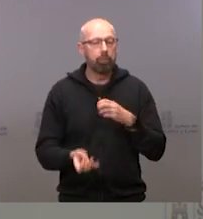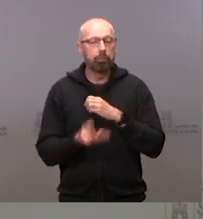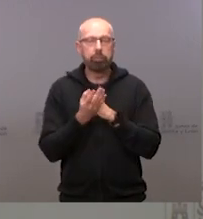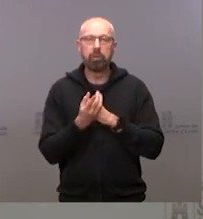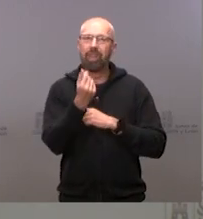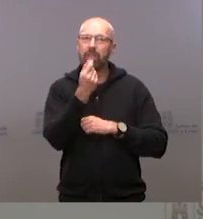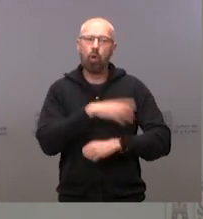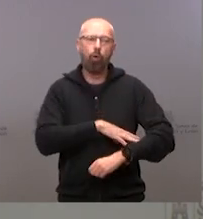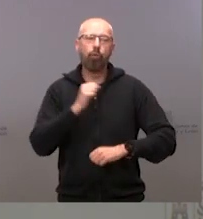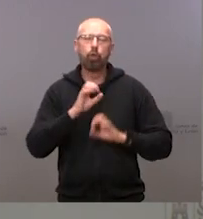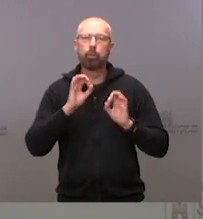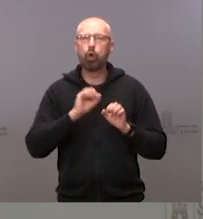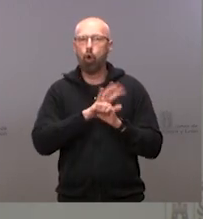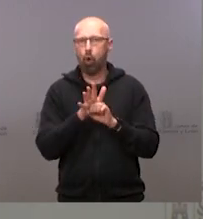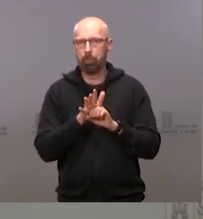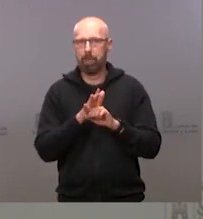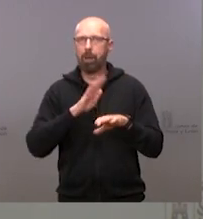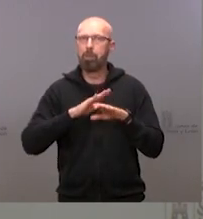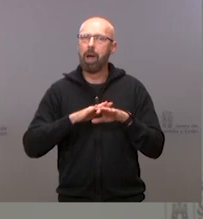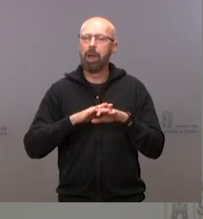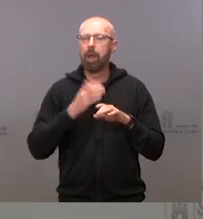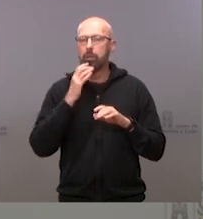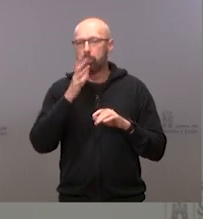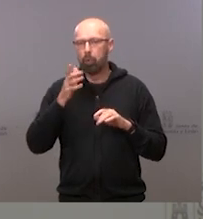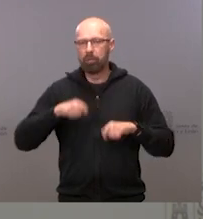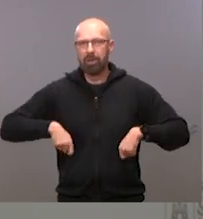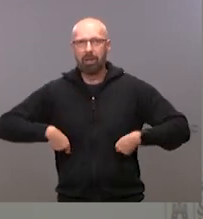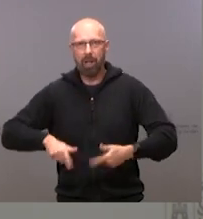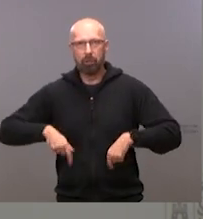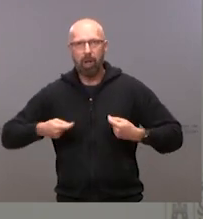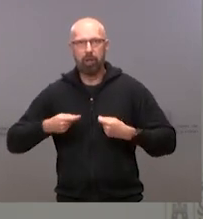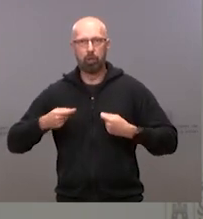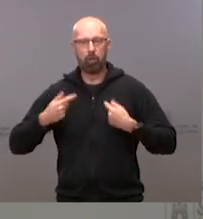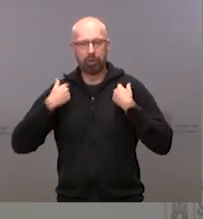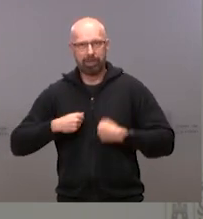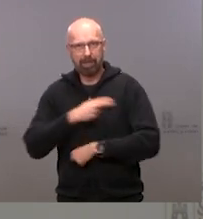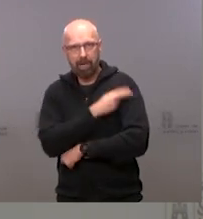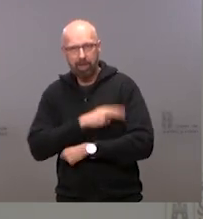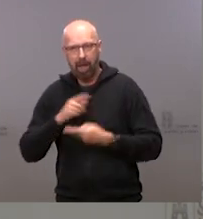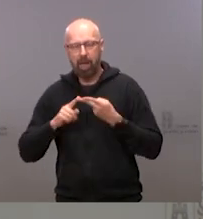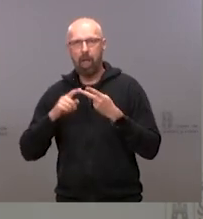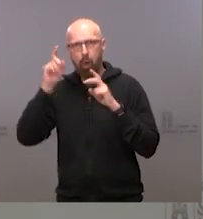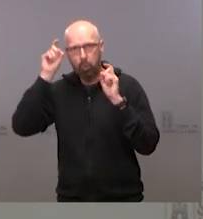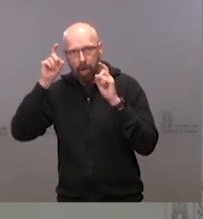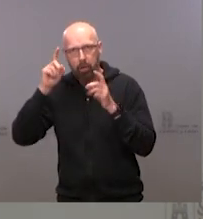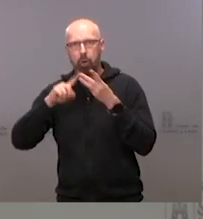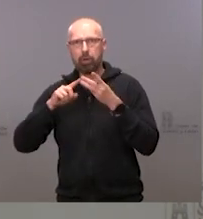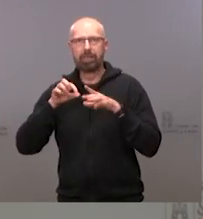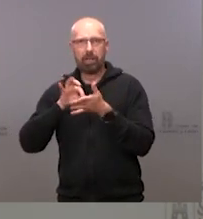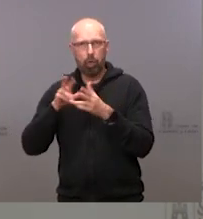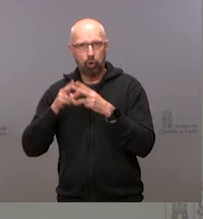kobe para hacer frente a los sobrecostes en la sanidad en la educación en los servicios